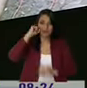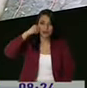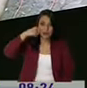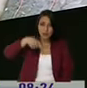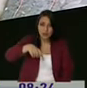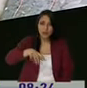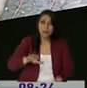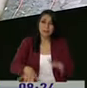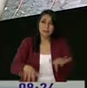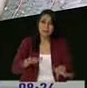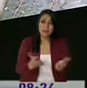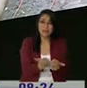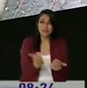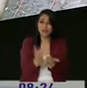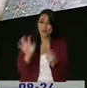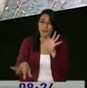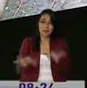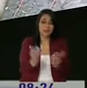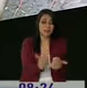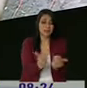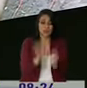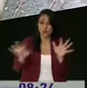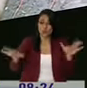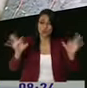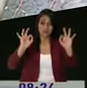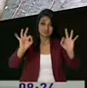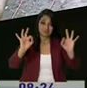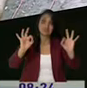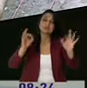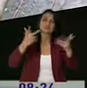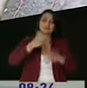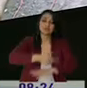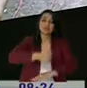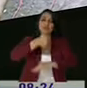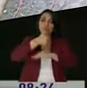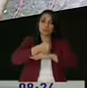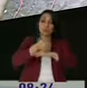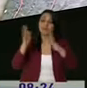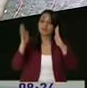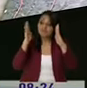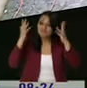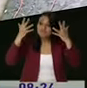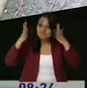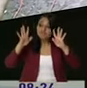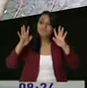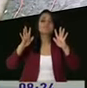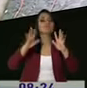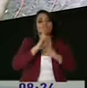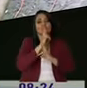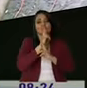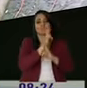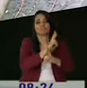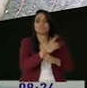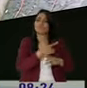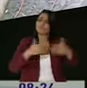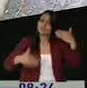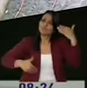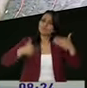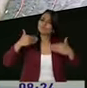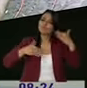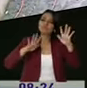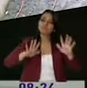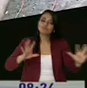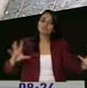la basura estaba terrible, Andreita, en ese sector. Las autoridades escucharon y nosotros realmente nos alegramos porque trabajamos de esa